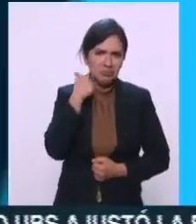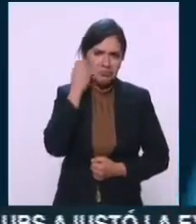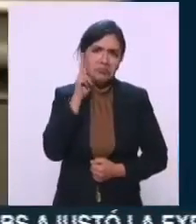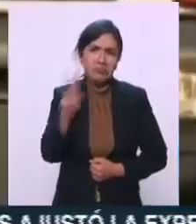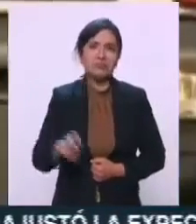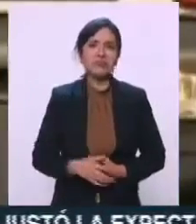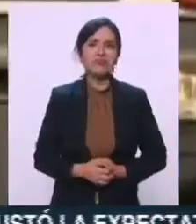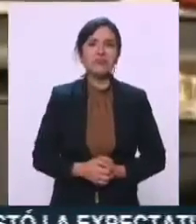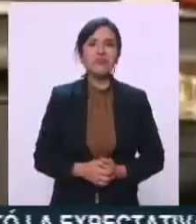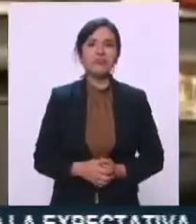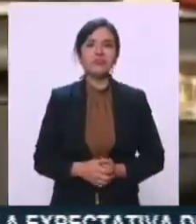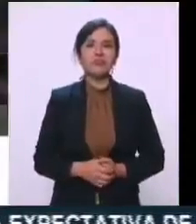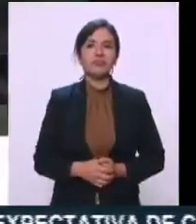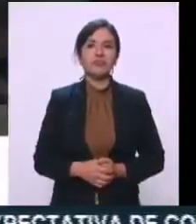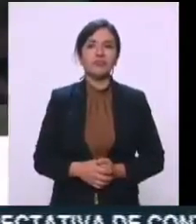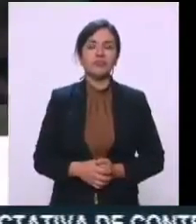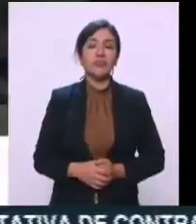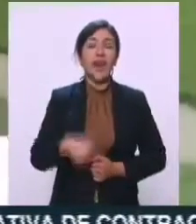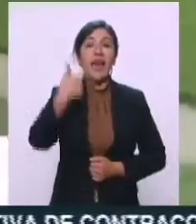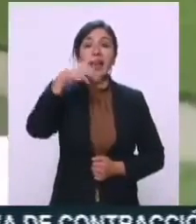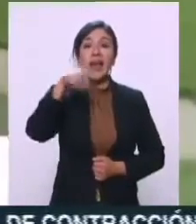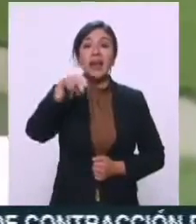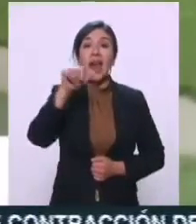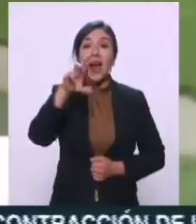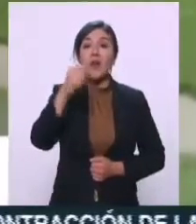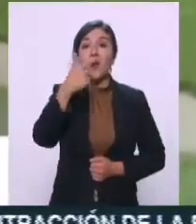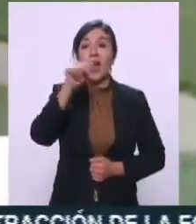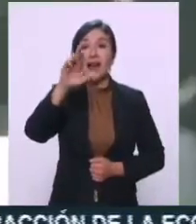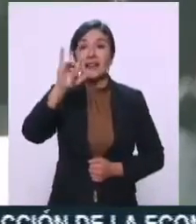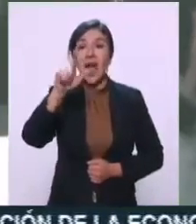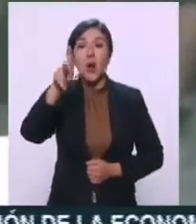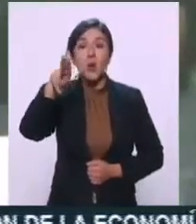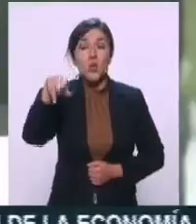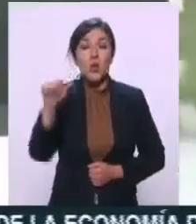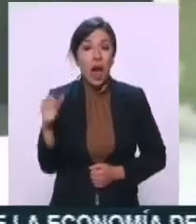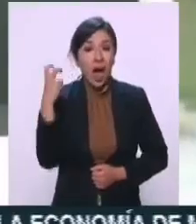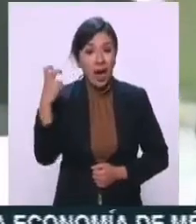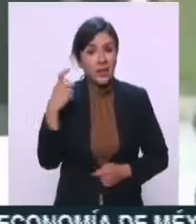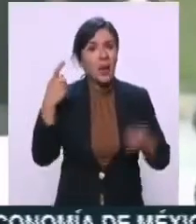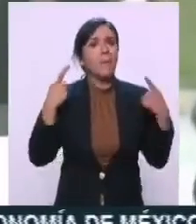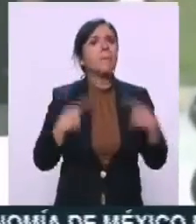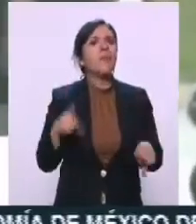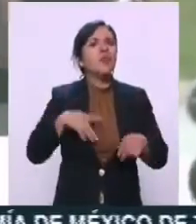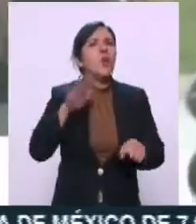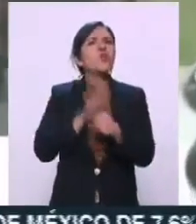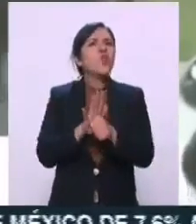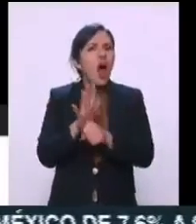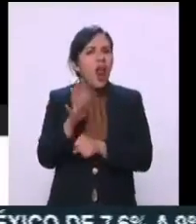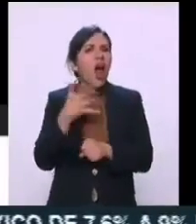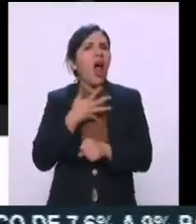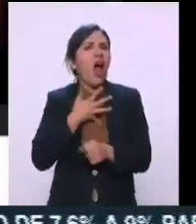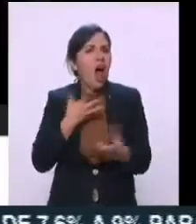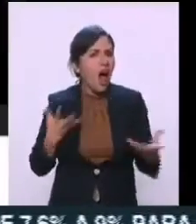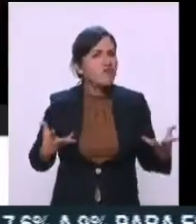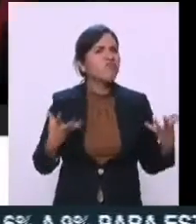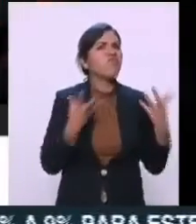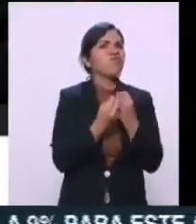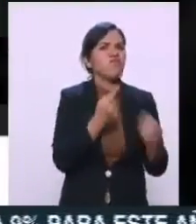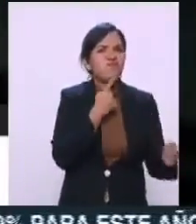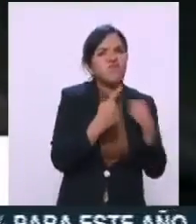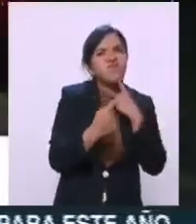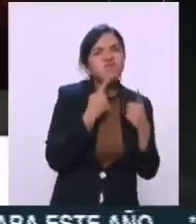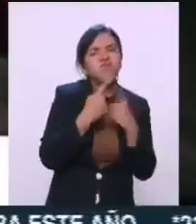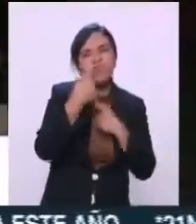ello. Del caso de Genaro García Luna, de las personas involucradas con él que